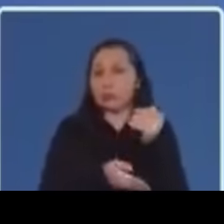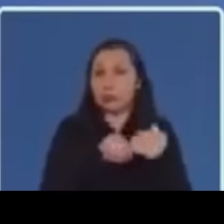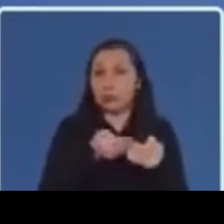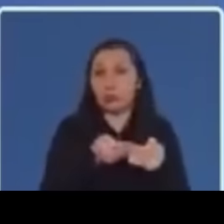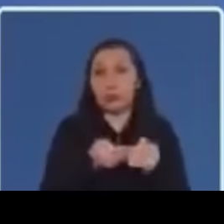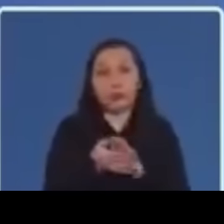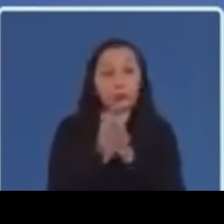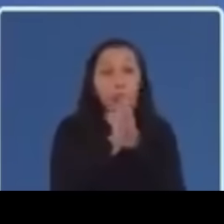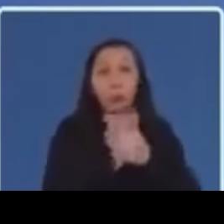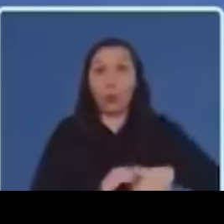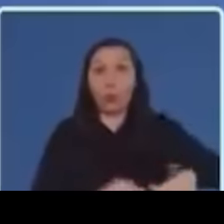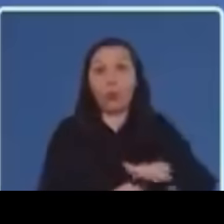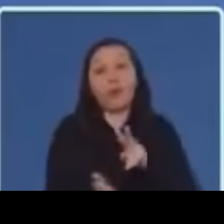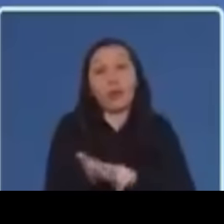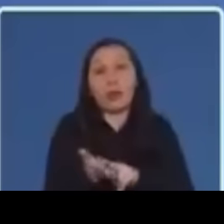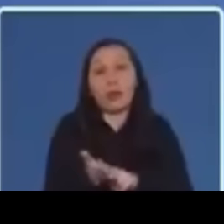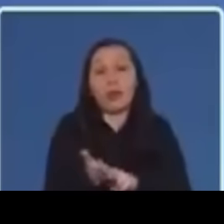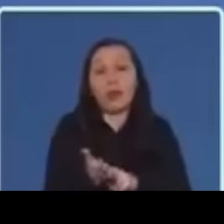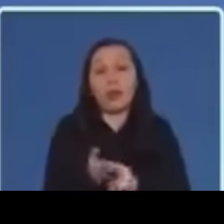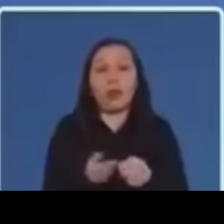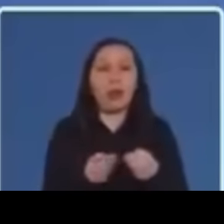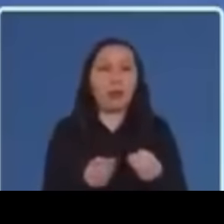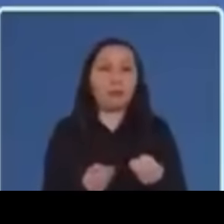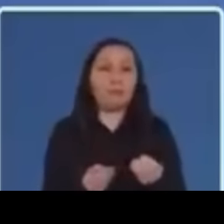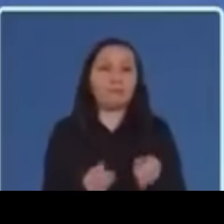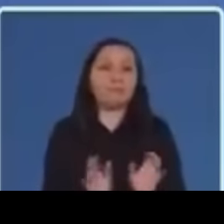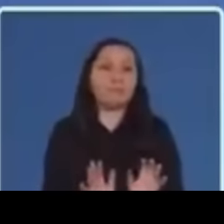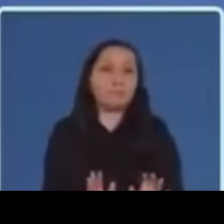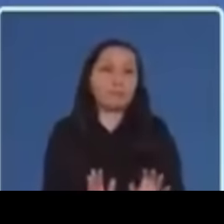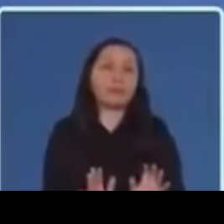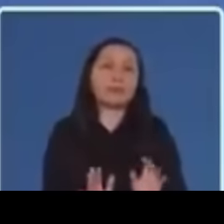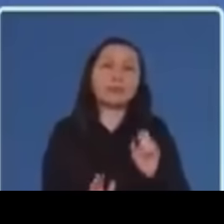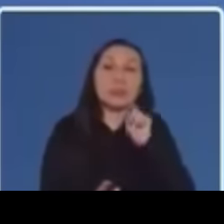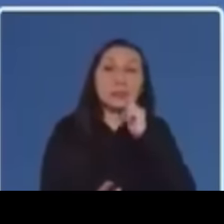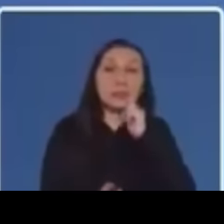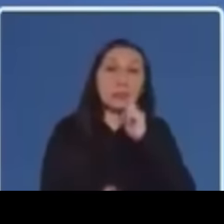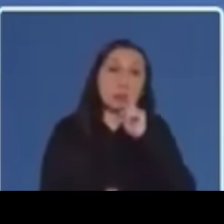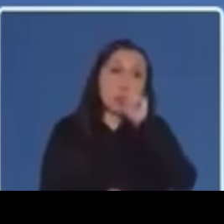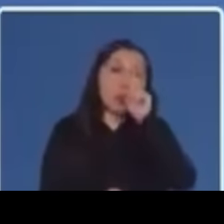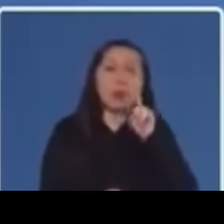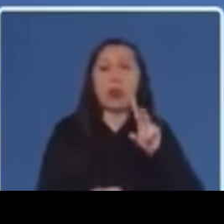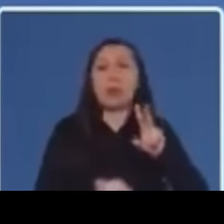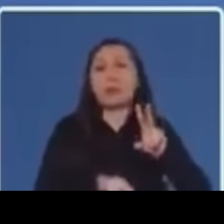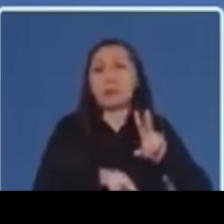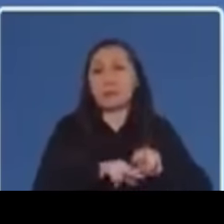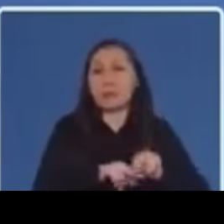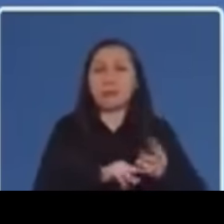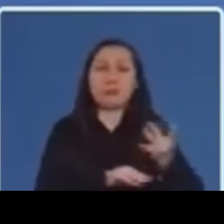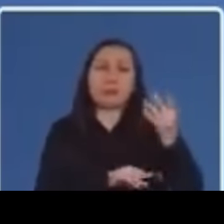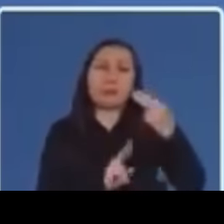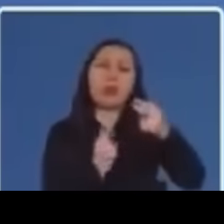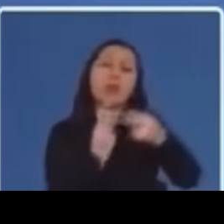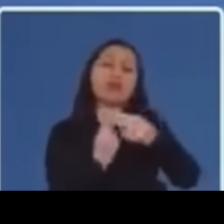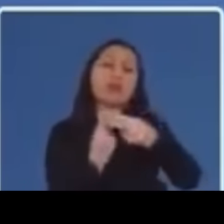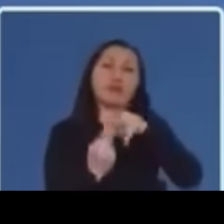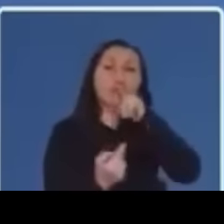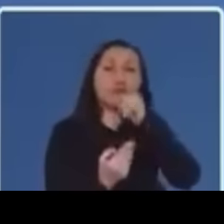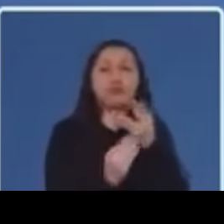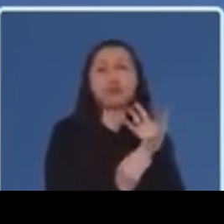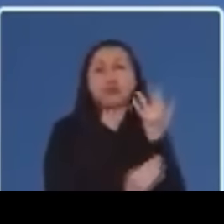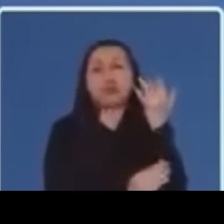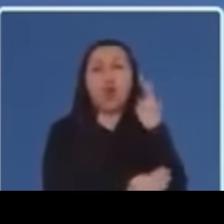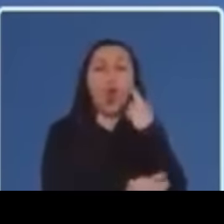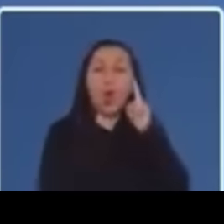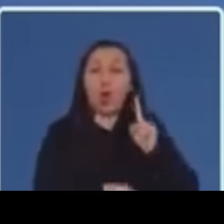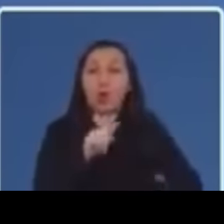funciona el resto la verdad es parte evidentemente de lo que es la típica arqueología twittera que desconoce más un contexto